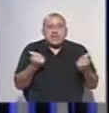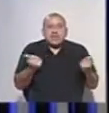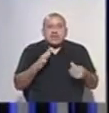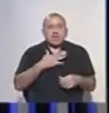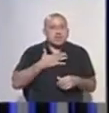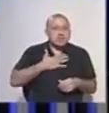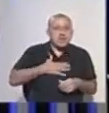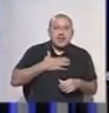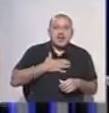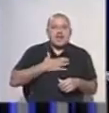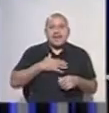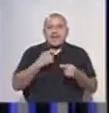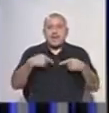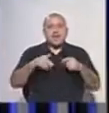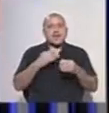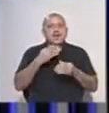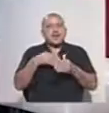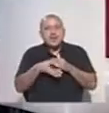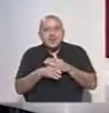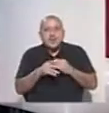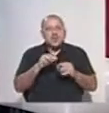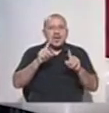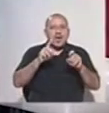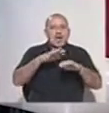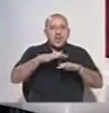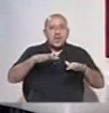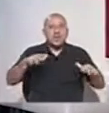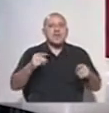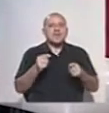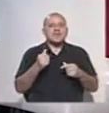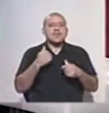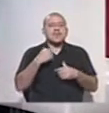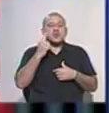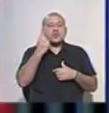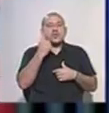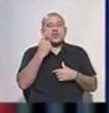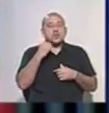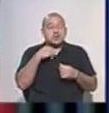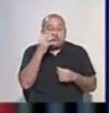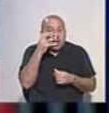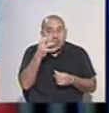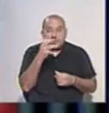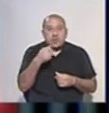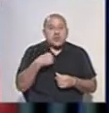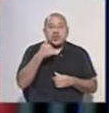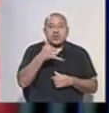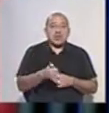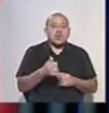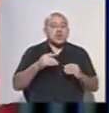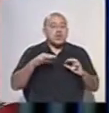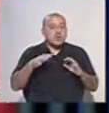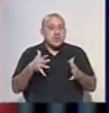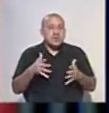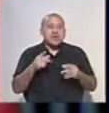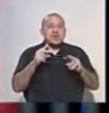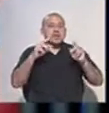es ahí dentro del agua, nada. ¿No te da miedo? No. Mira, yo uno de esos terrores totalmente irracionales que tengo, ¿sí?, es